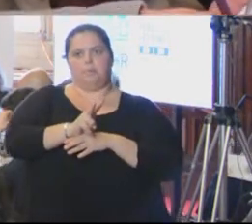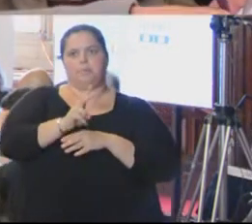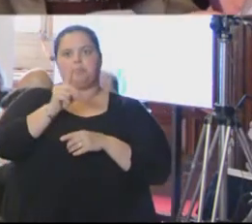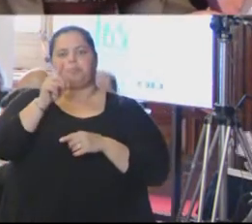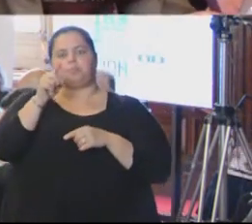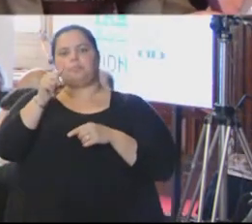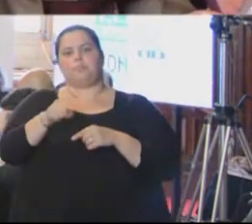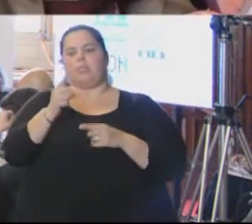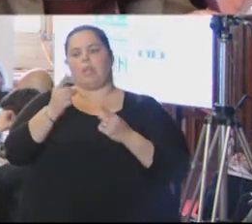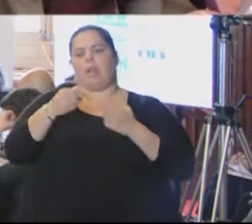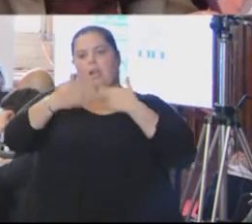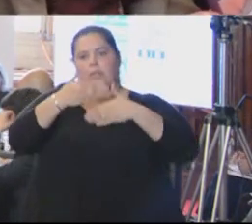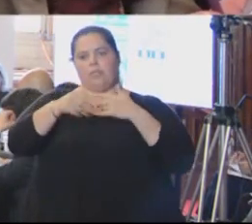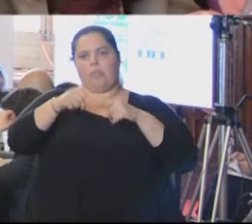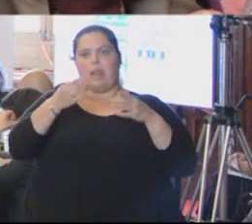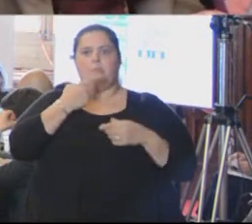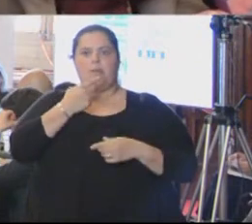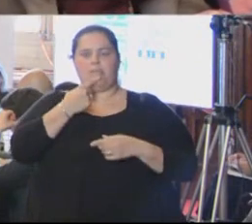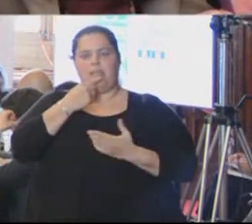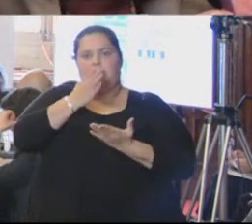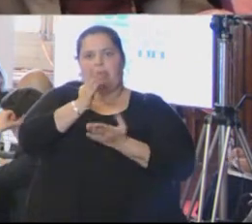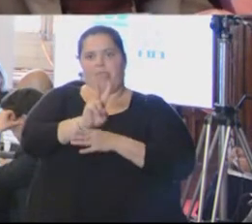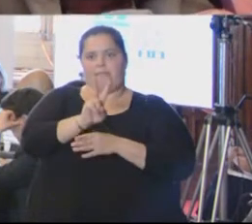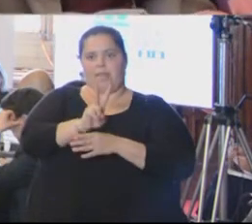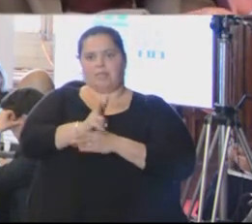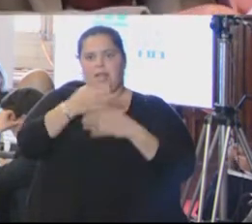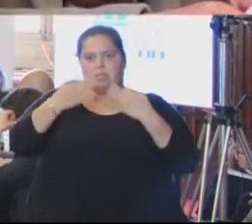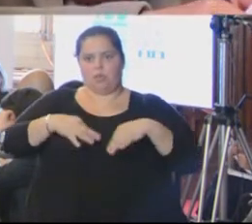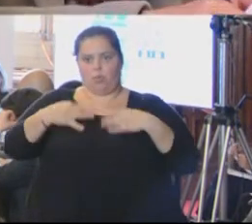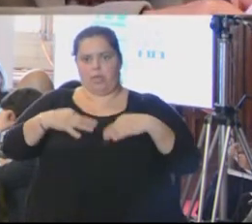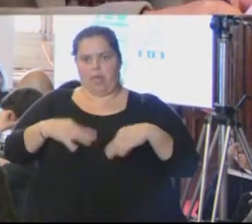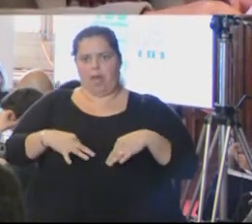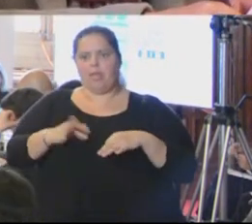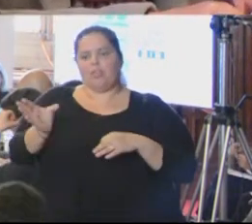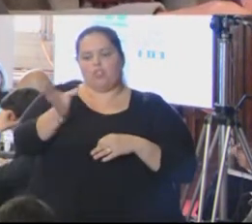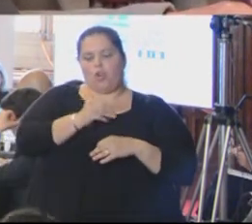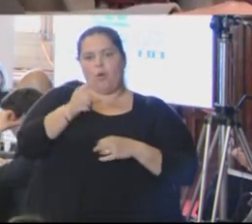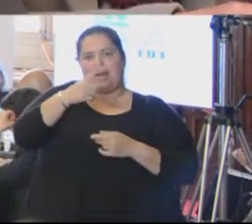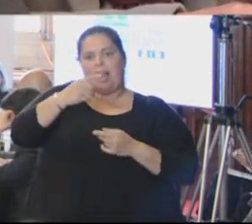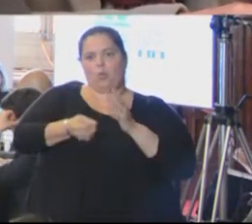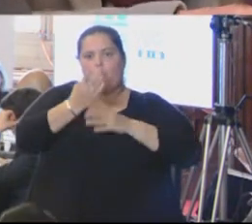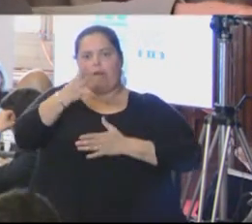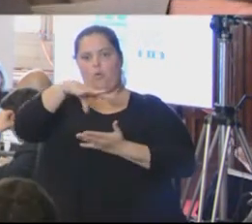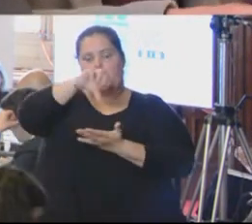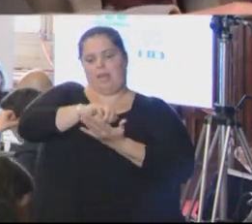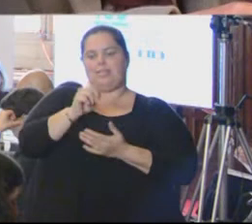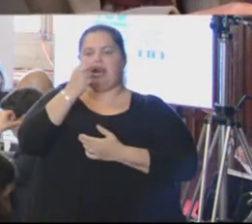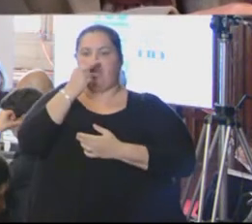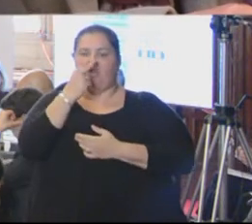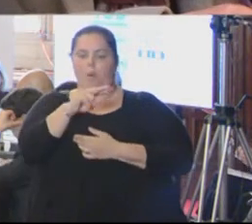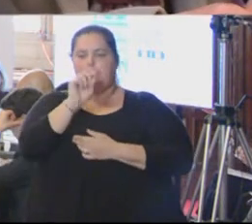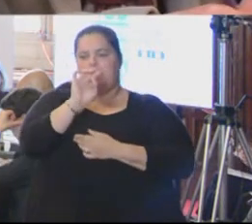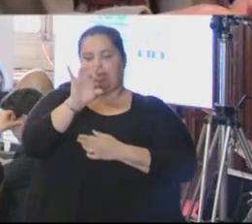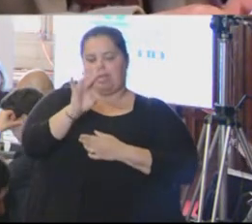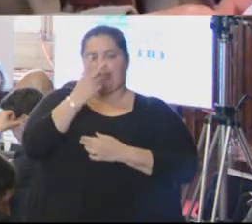de la política de defensa y seguridad, Todos por un Nuevo País 2015-2018, la cual trazó como